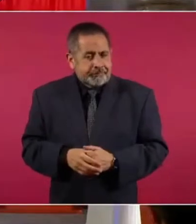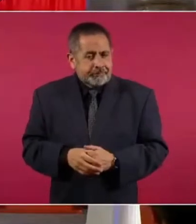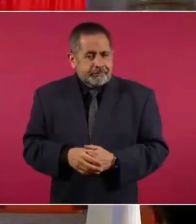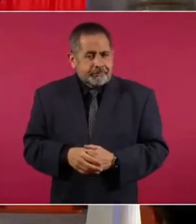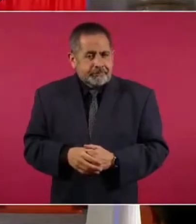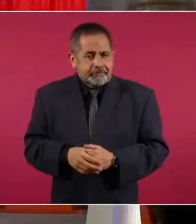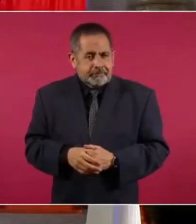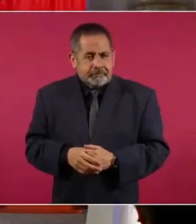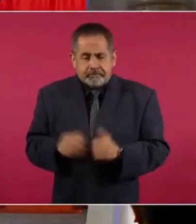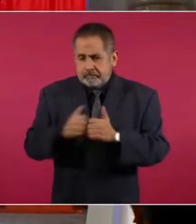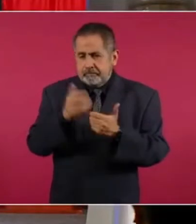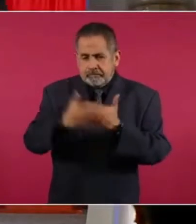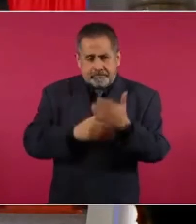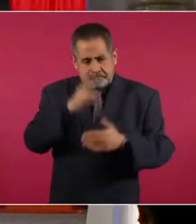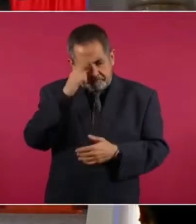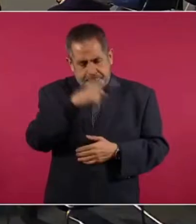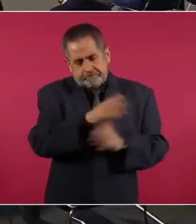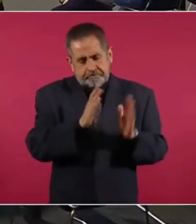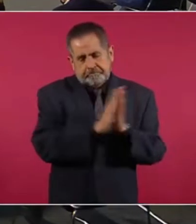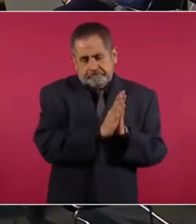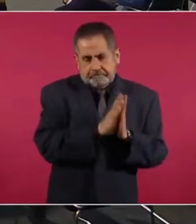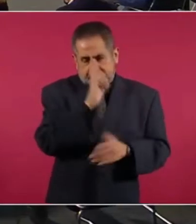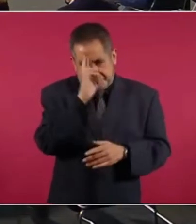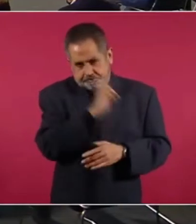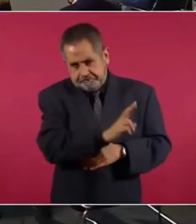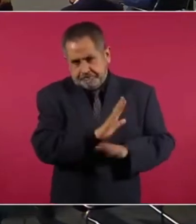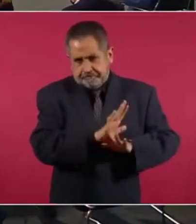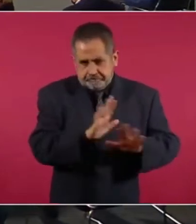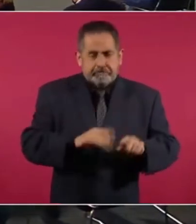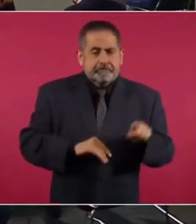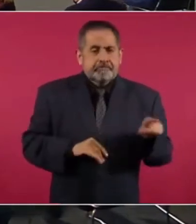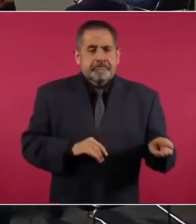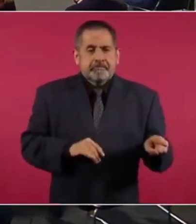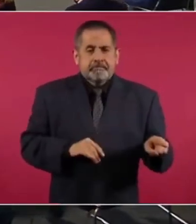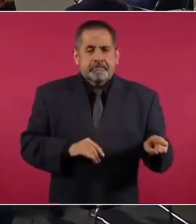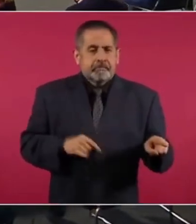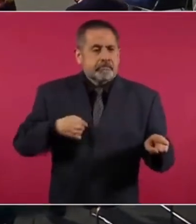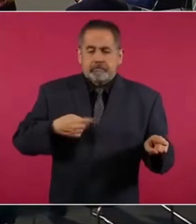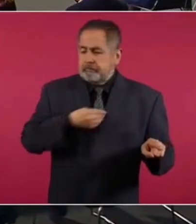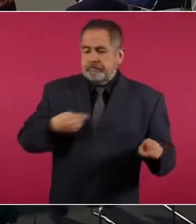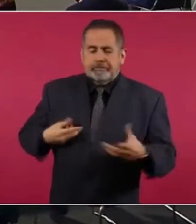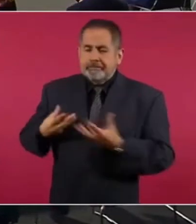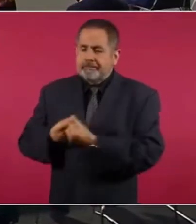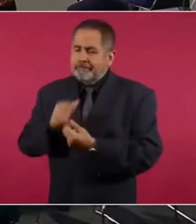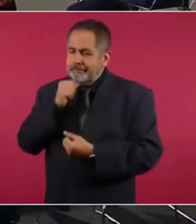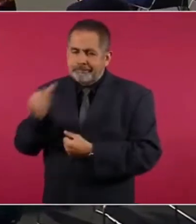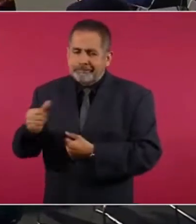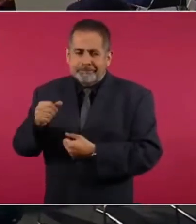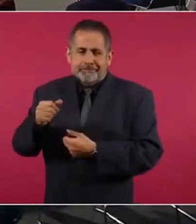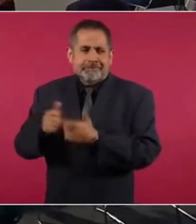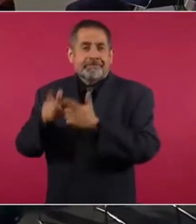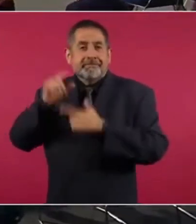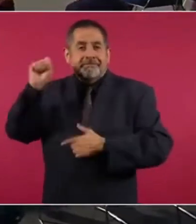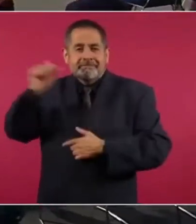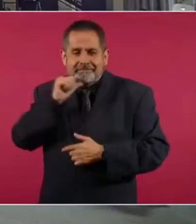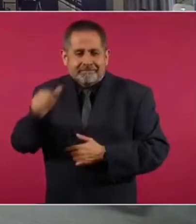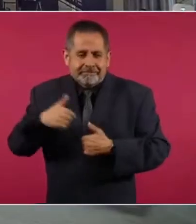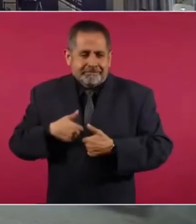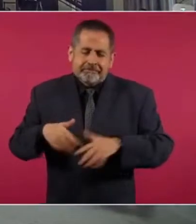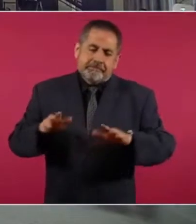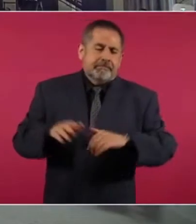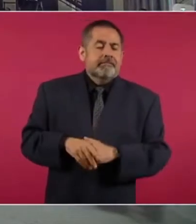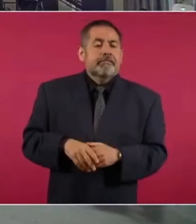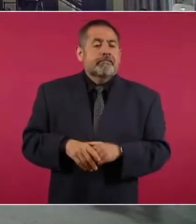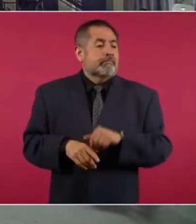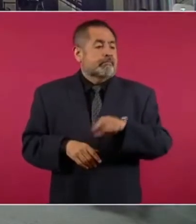primero, con todo respeto al finado, ¿no? Pues no era yo miembro del Partido Comunista, pero todo el